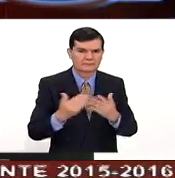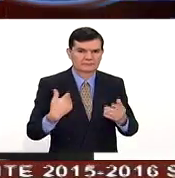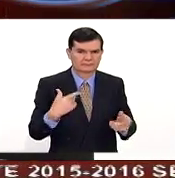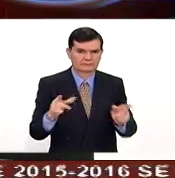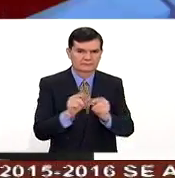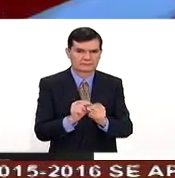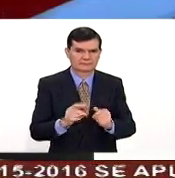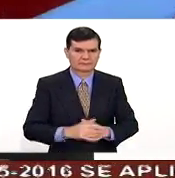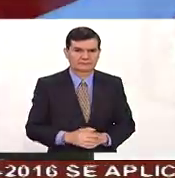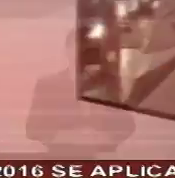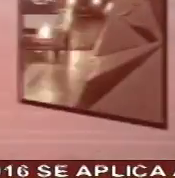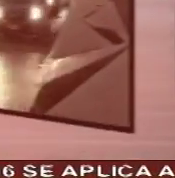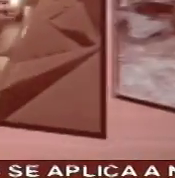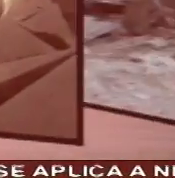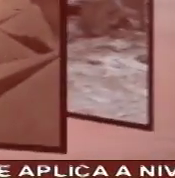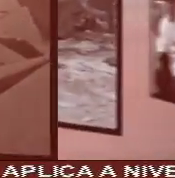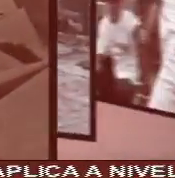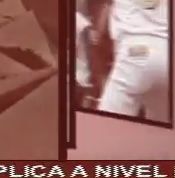nuestro primer resumen.